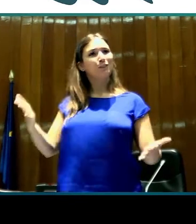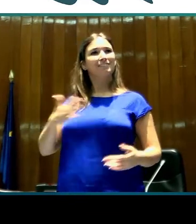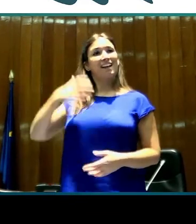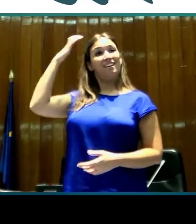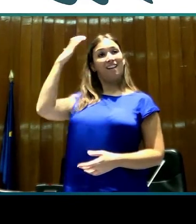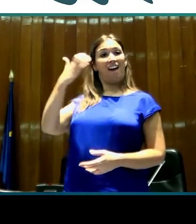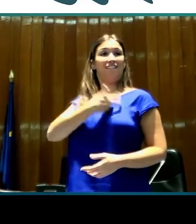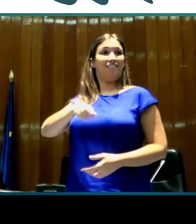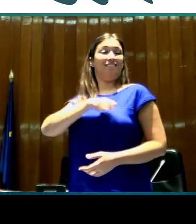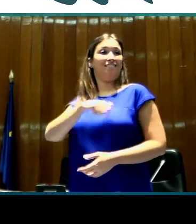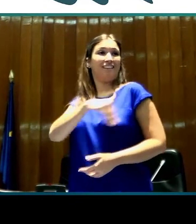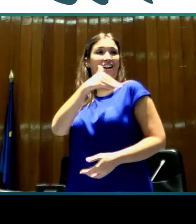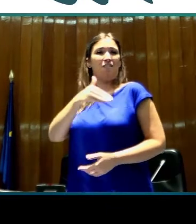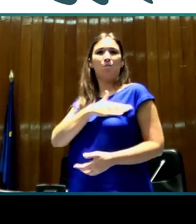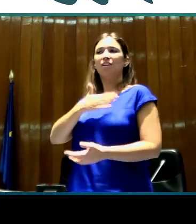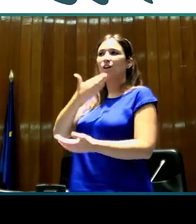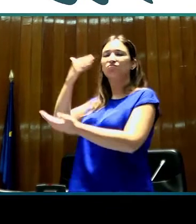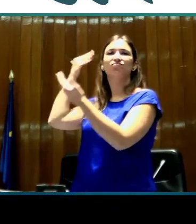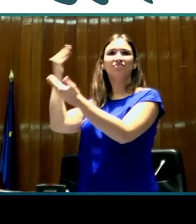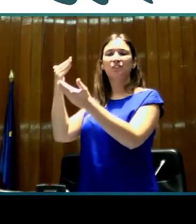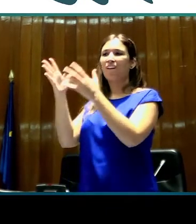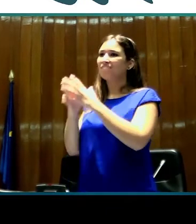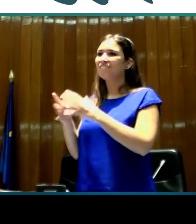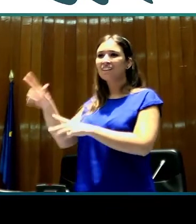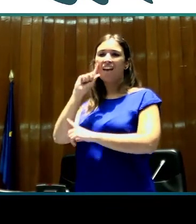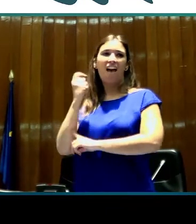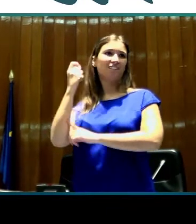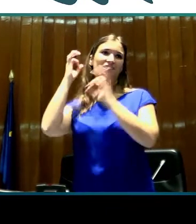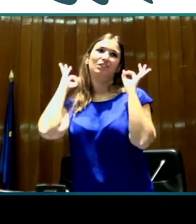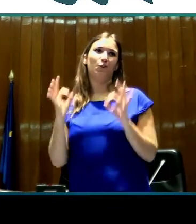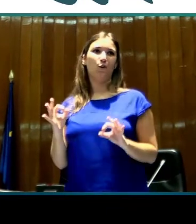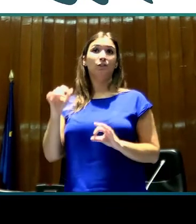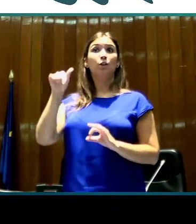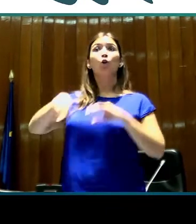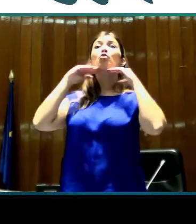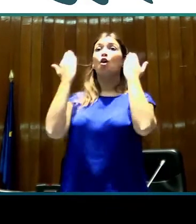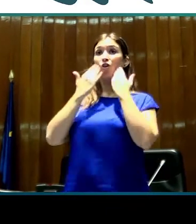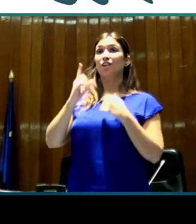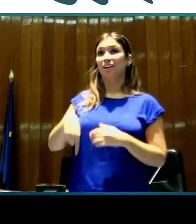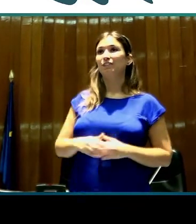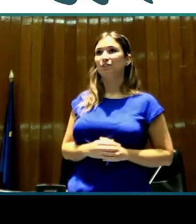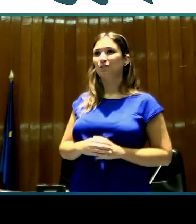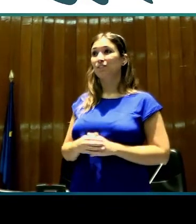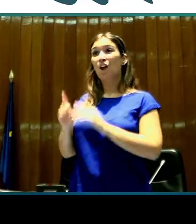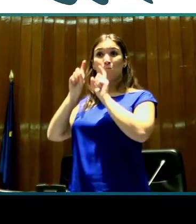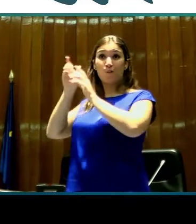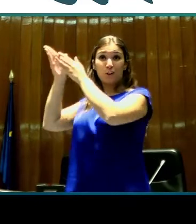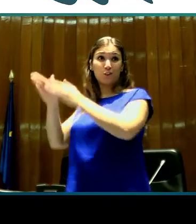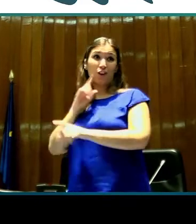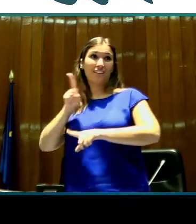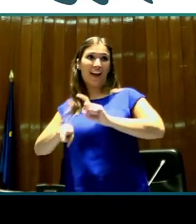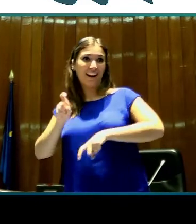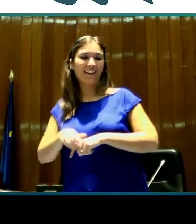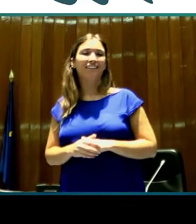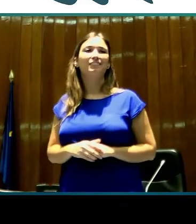Academia Española deseo los mayores éxitos al Congreso, al profesor Carreira, al profesor